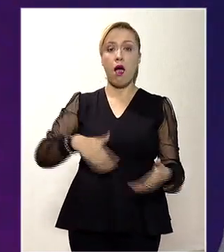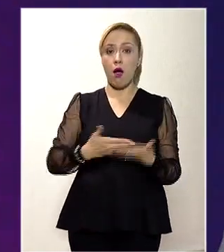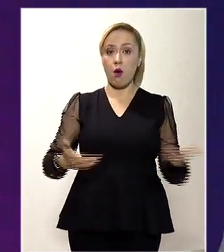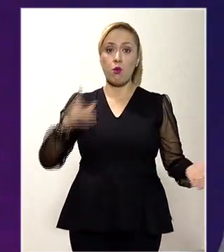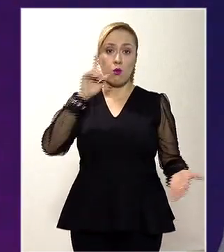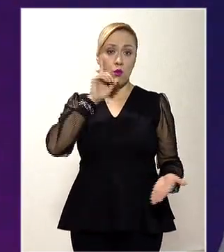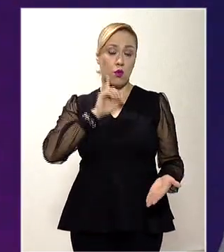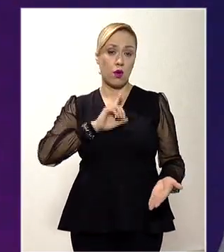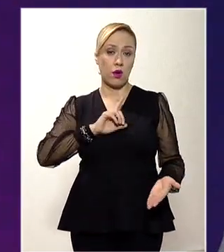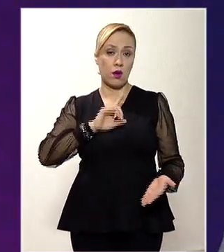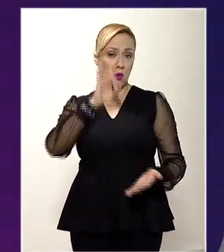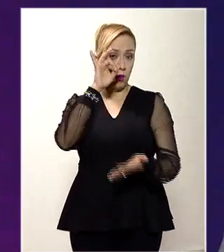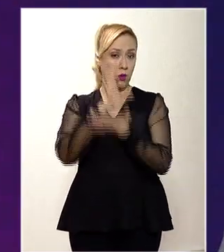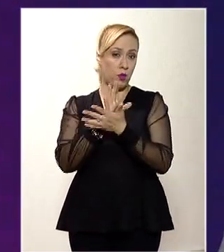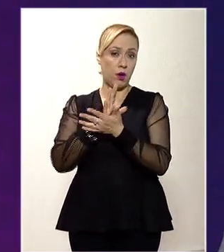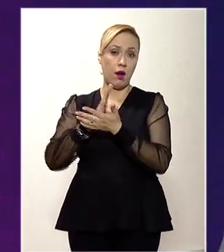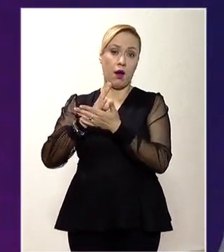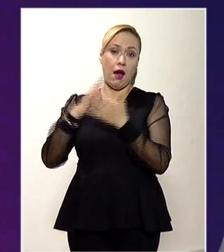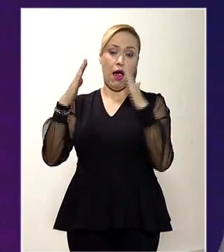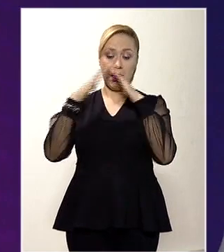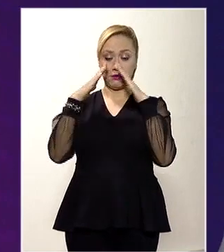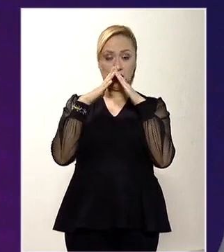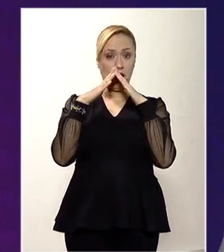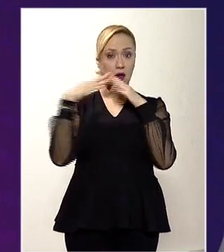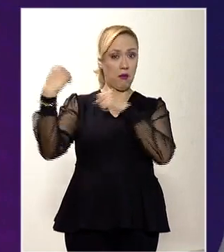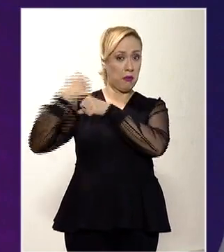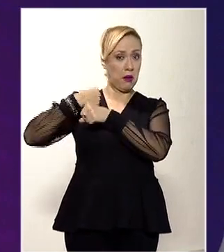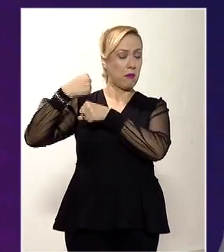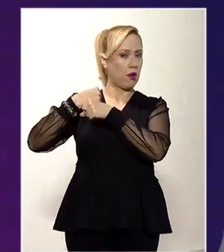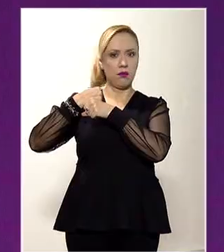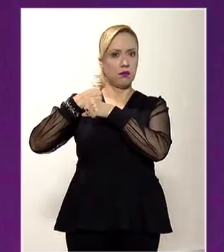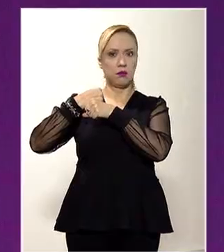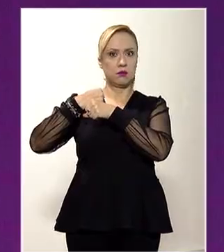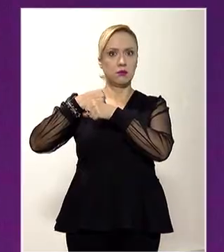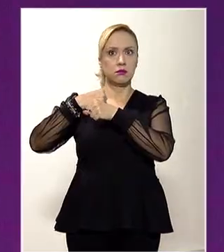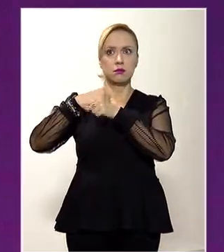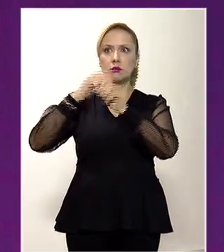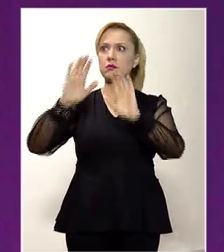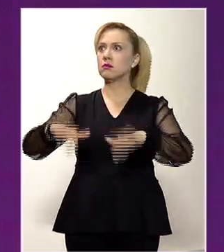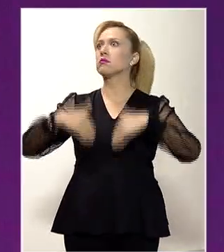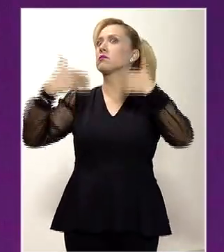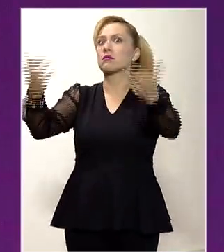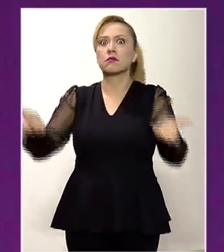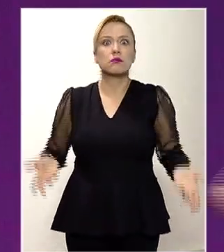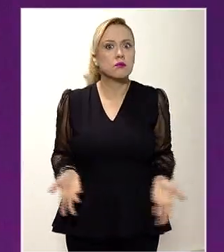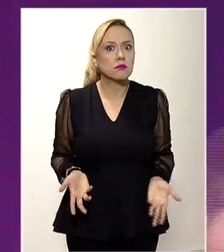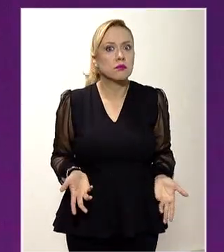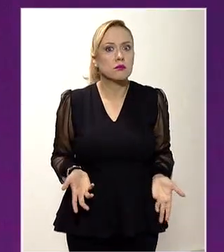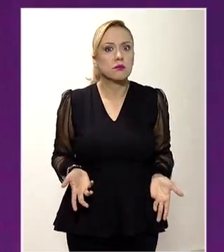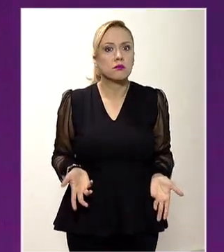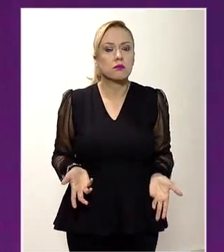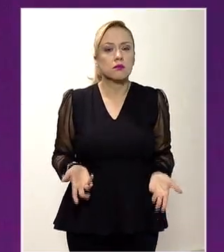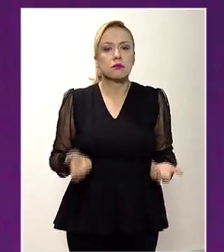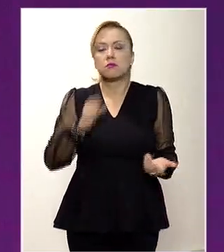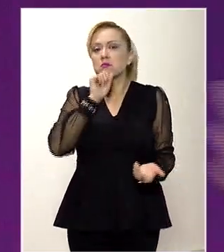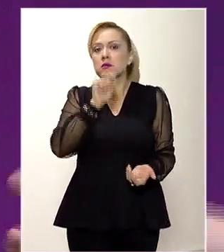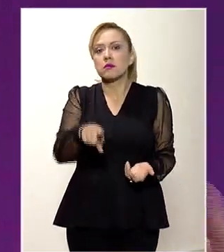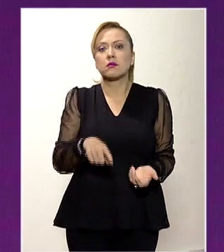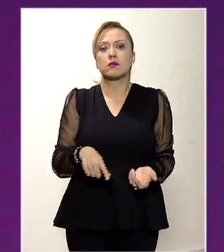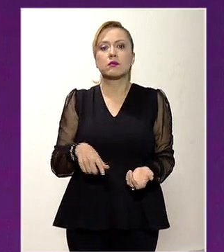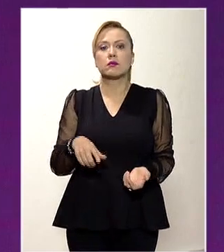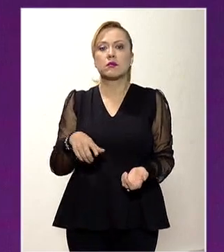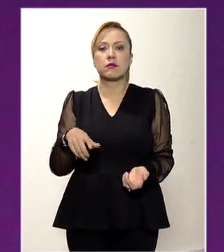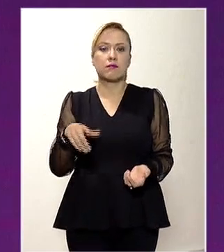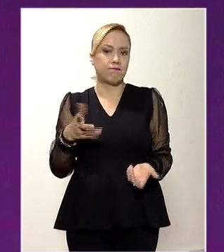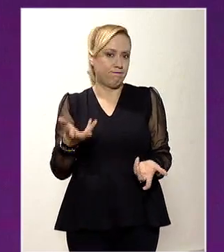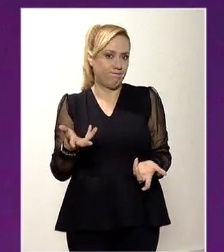solo somos violencia, o sea, ya no somos víctimas en casa, ¿no? Ha aumentado mucho la violencia pública, porque también los feminicidas,